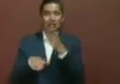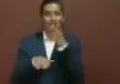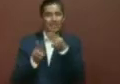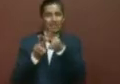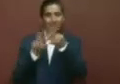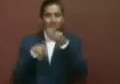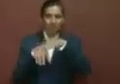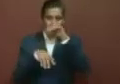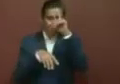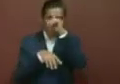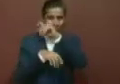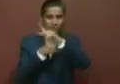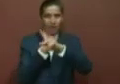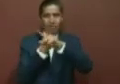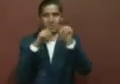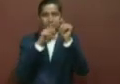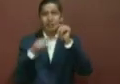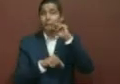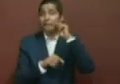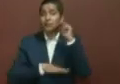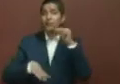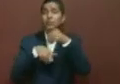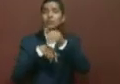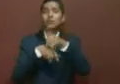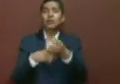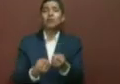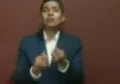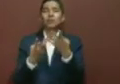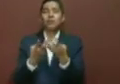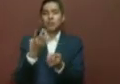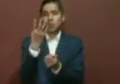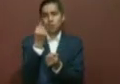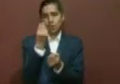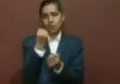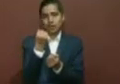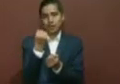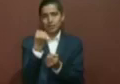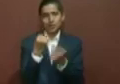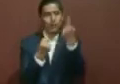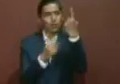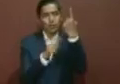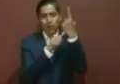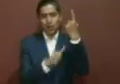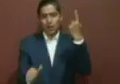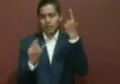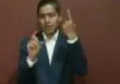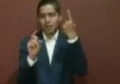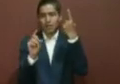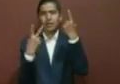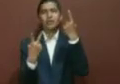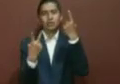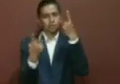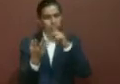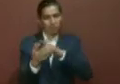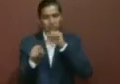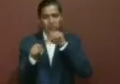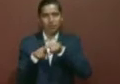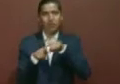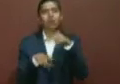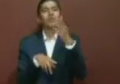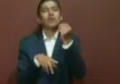complicado para el país, Michoacán está en el lugar número 9, del 1 al 32 otra vez. Sí,